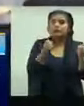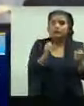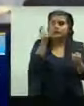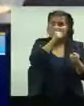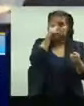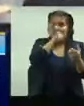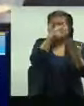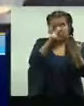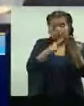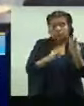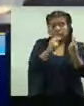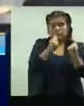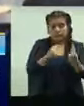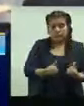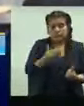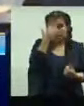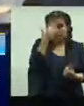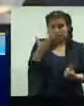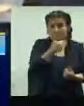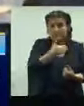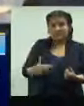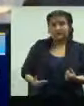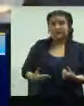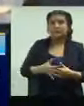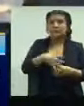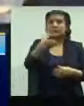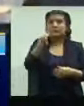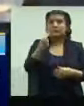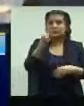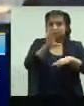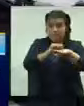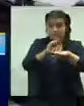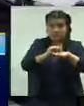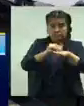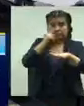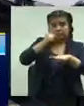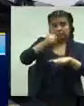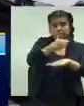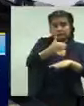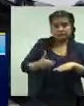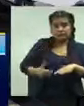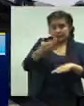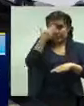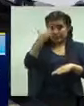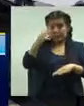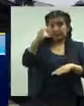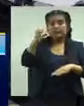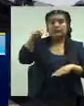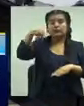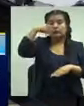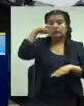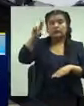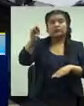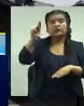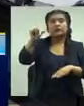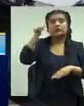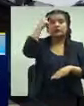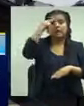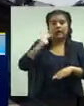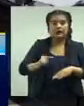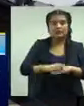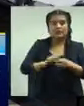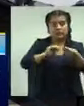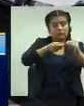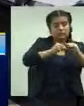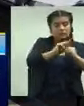presidente. ¿Me permite, señor presidente? Muchas gracias, diputado Contreras. Sí, dentro del